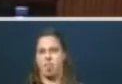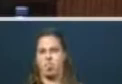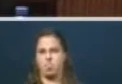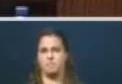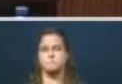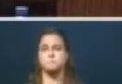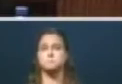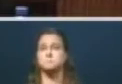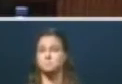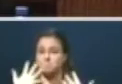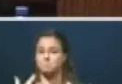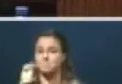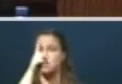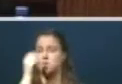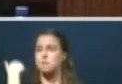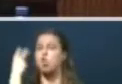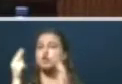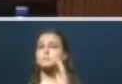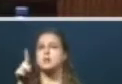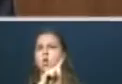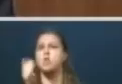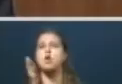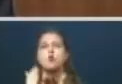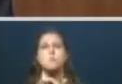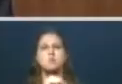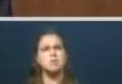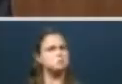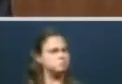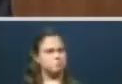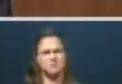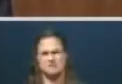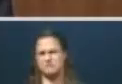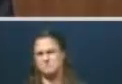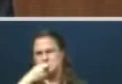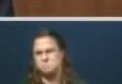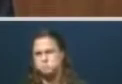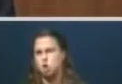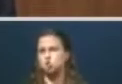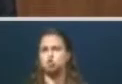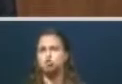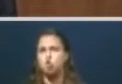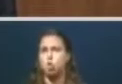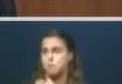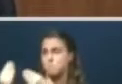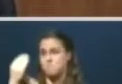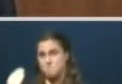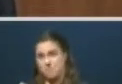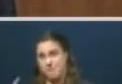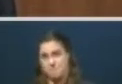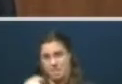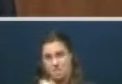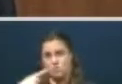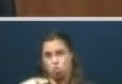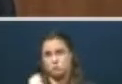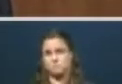como su señoría recordarán en 2011 las comunidades autónomas no podíamos afrontar el pago a todos nuestros proveedores sanitarios